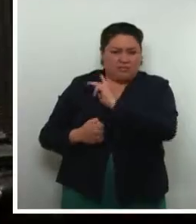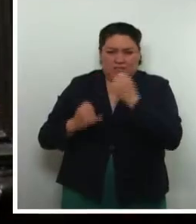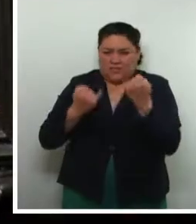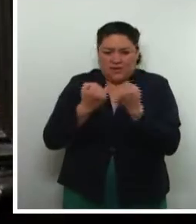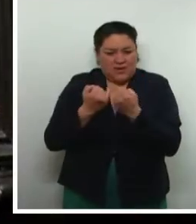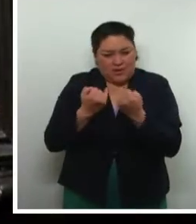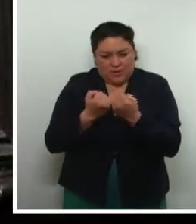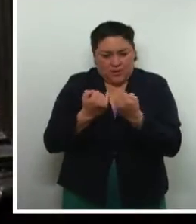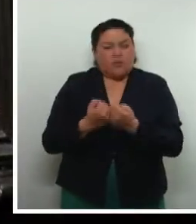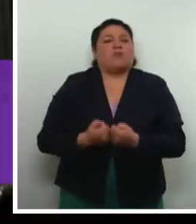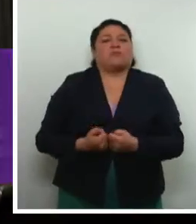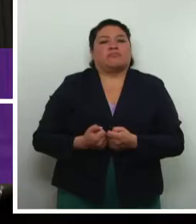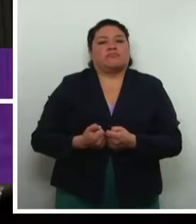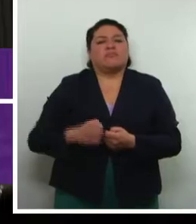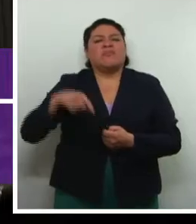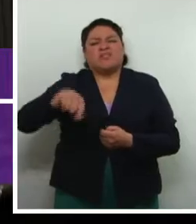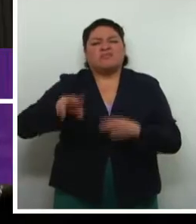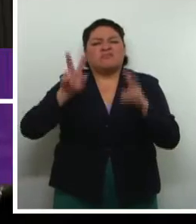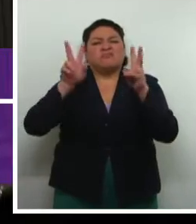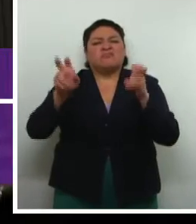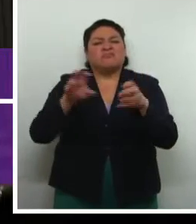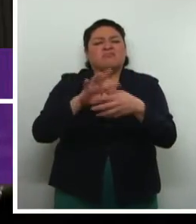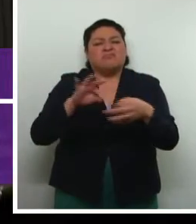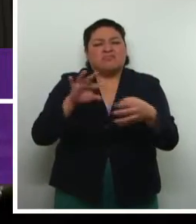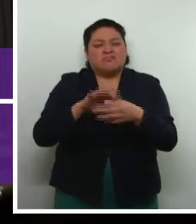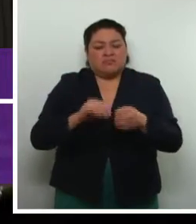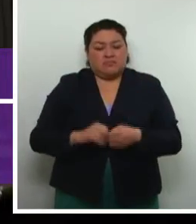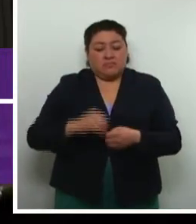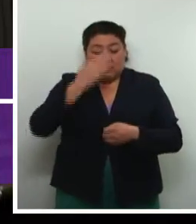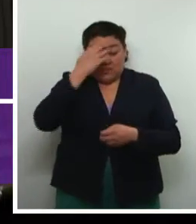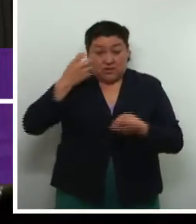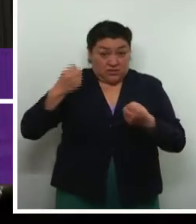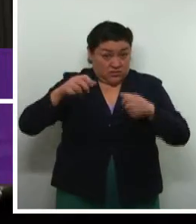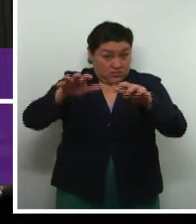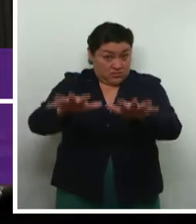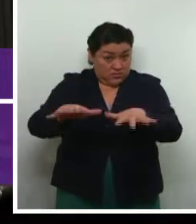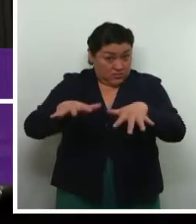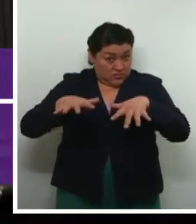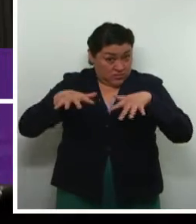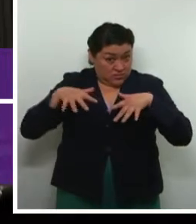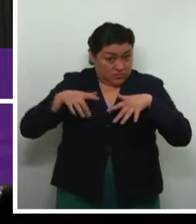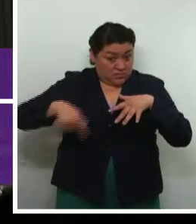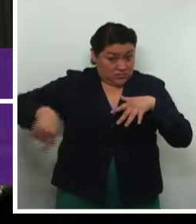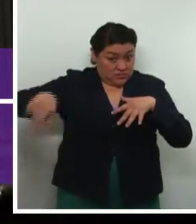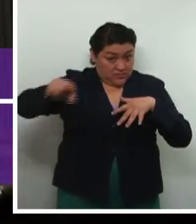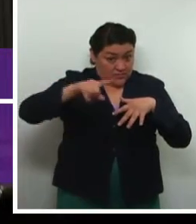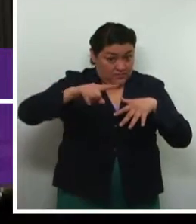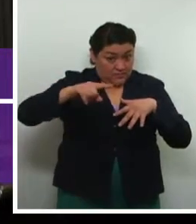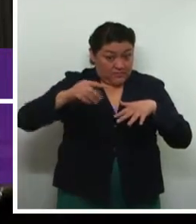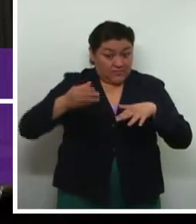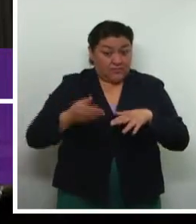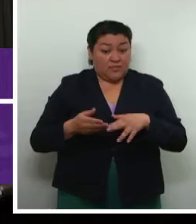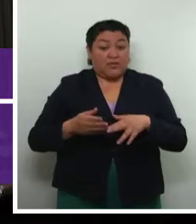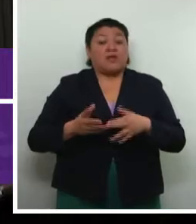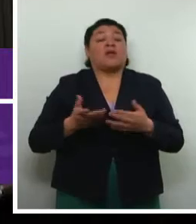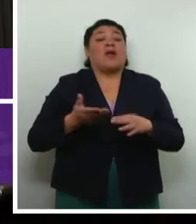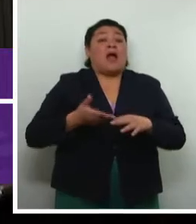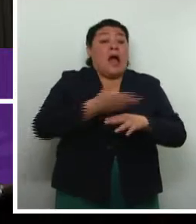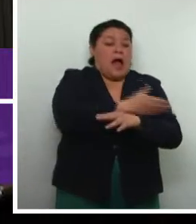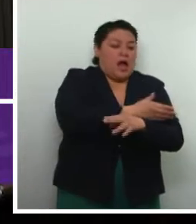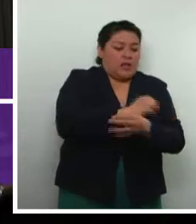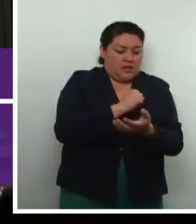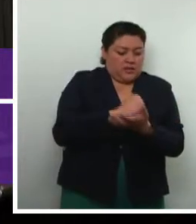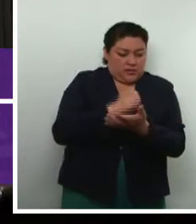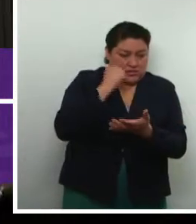aquí hablando sobre si este pleno podía o no cambiar sus